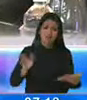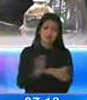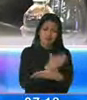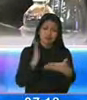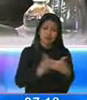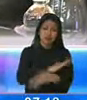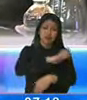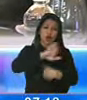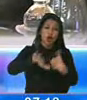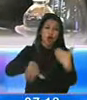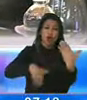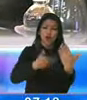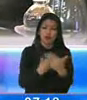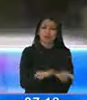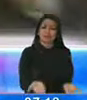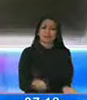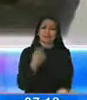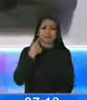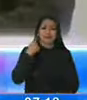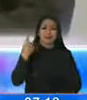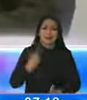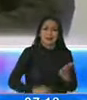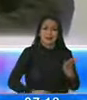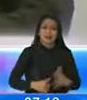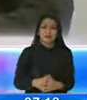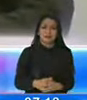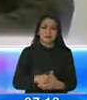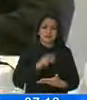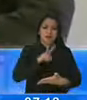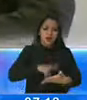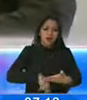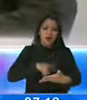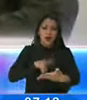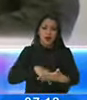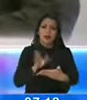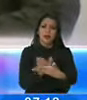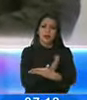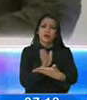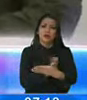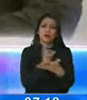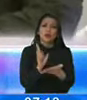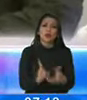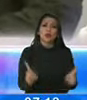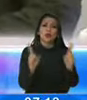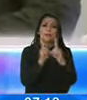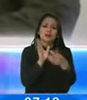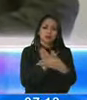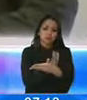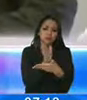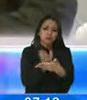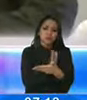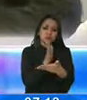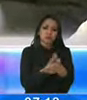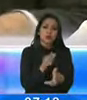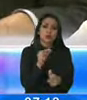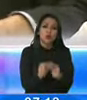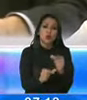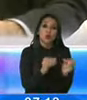expediente en esta sesión era infructuoso. De lectura a los diferentes documentos que cronológicamente